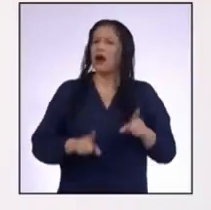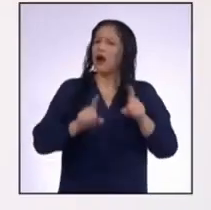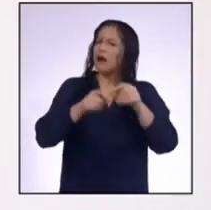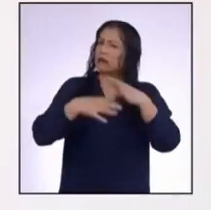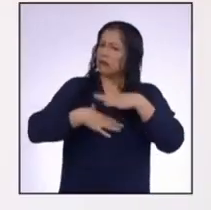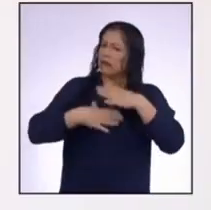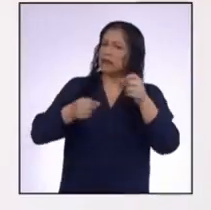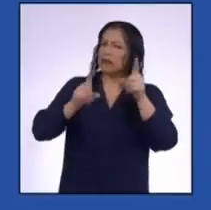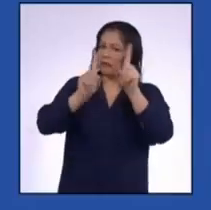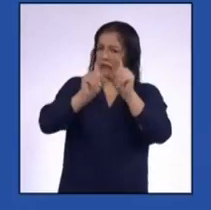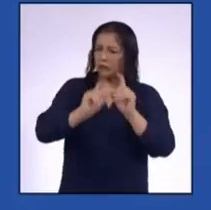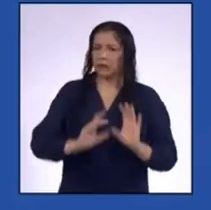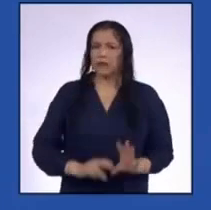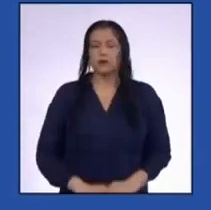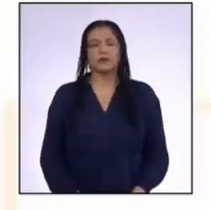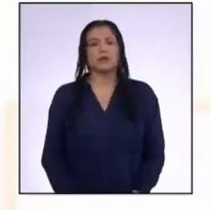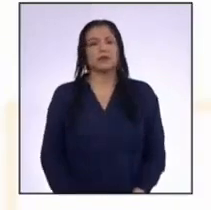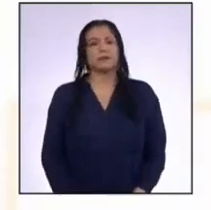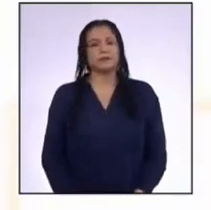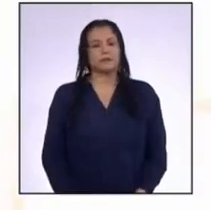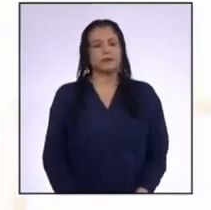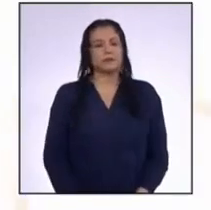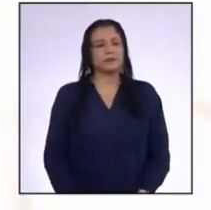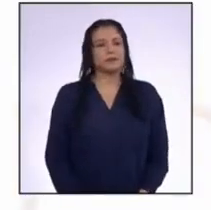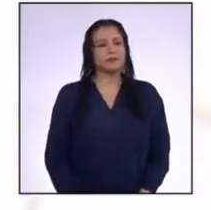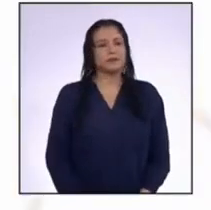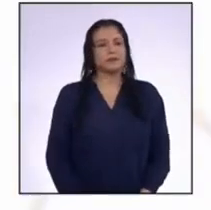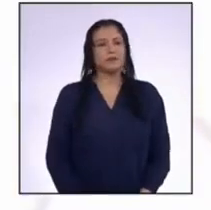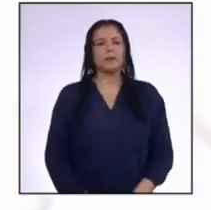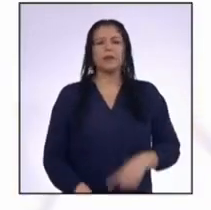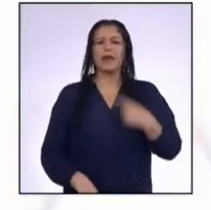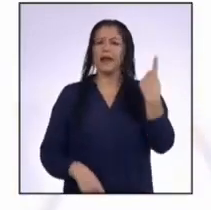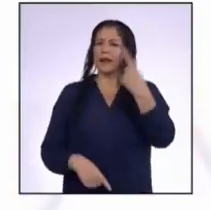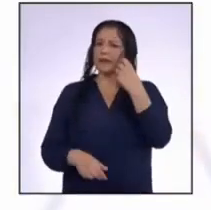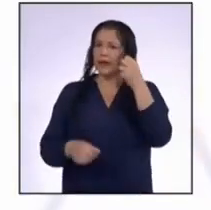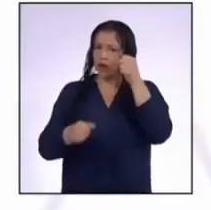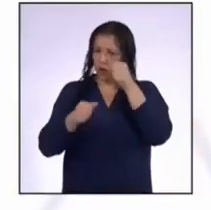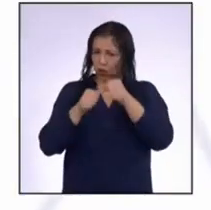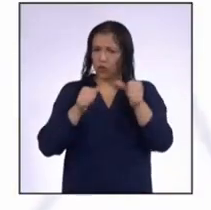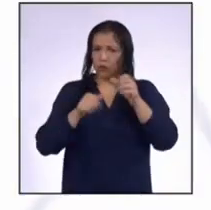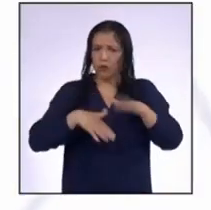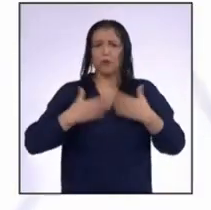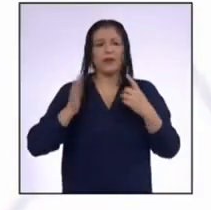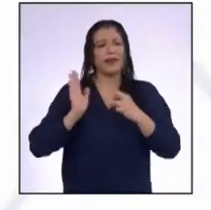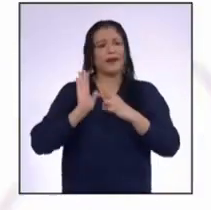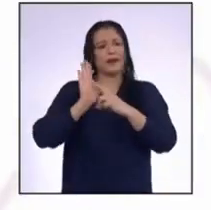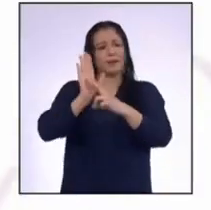Interesante pregunta. En